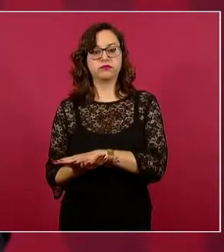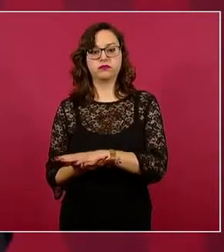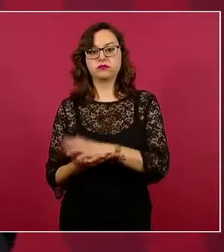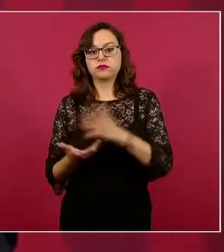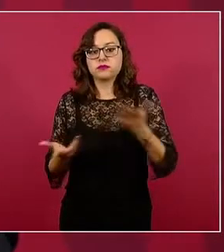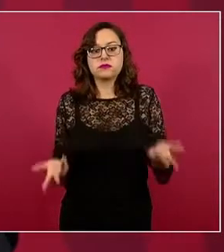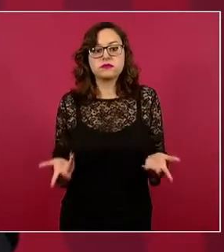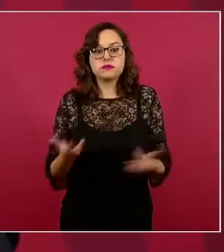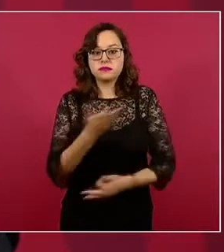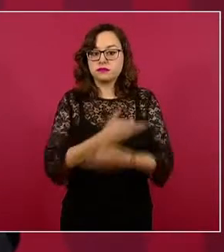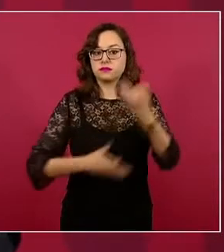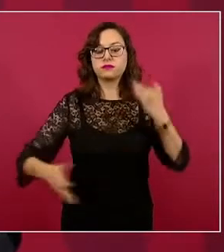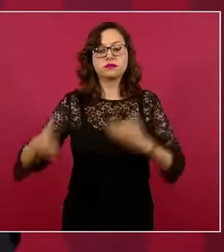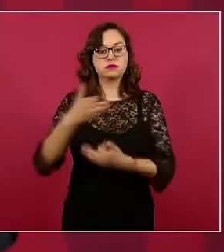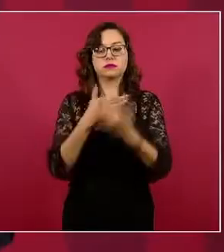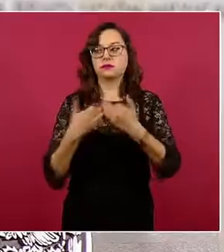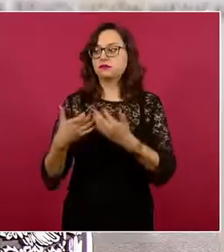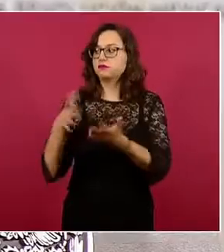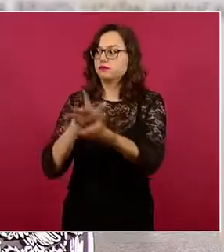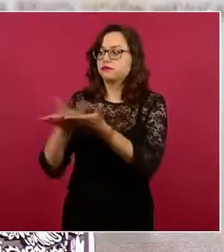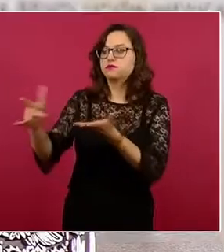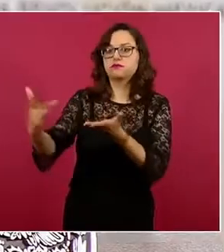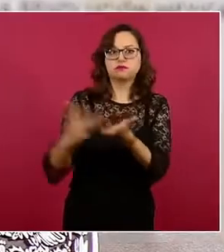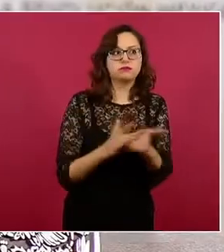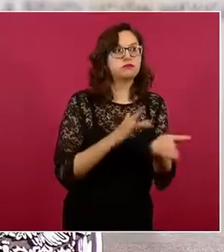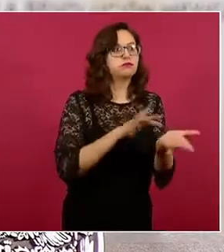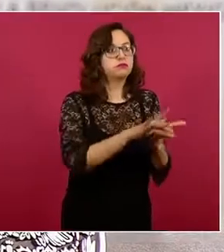todos tenemos que contribuir. Yo